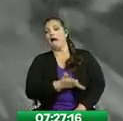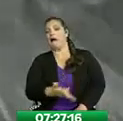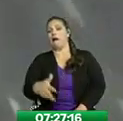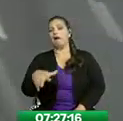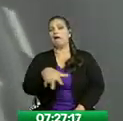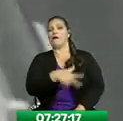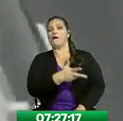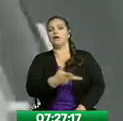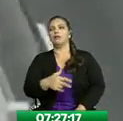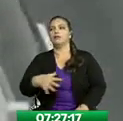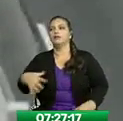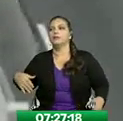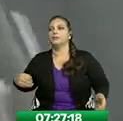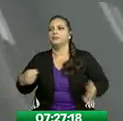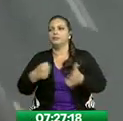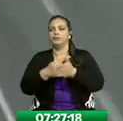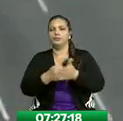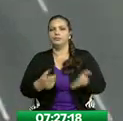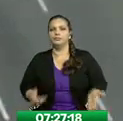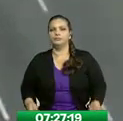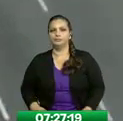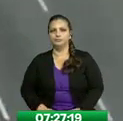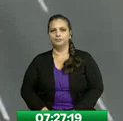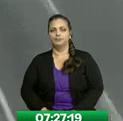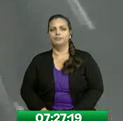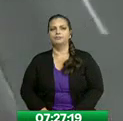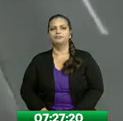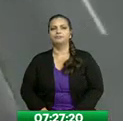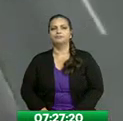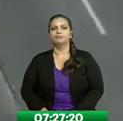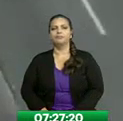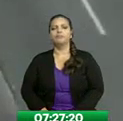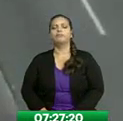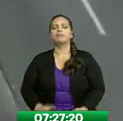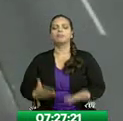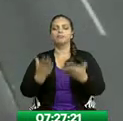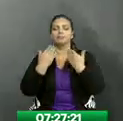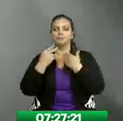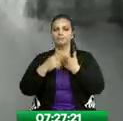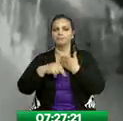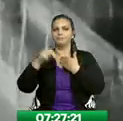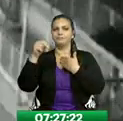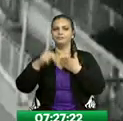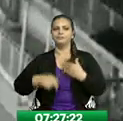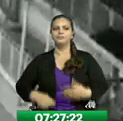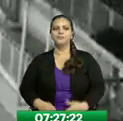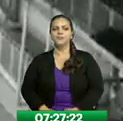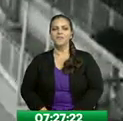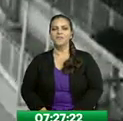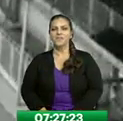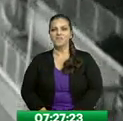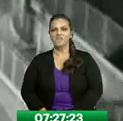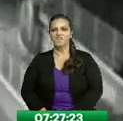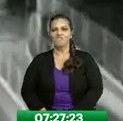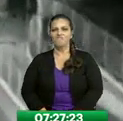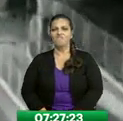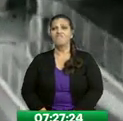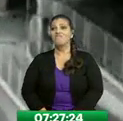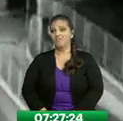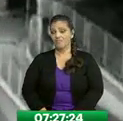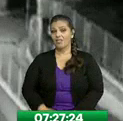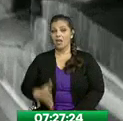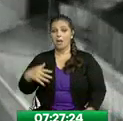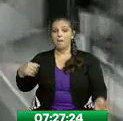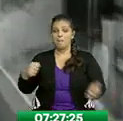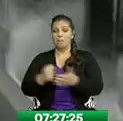une la avenida Velasco Ibarra con la Carlos Julio Arosemena en el norte. Permanece herido sobre la